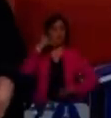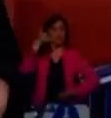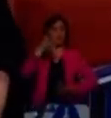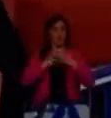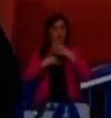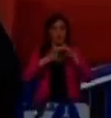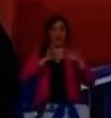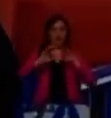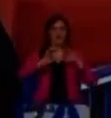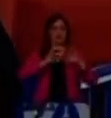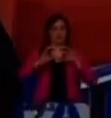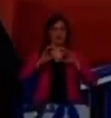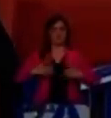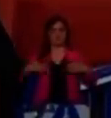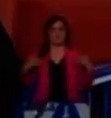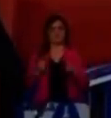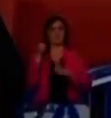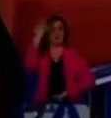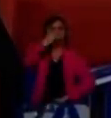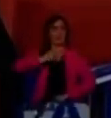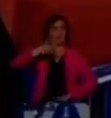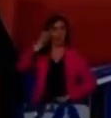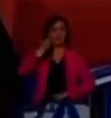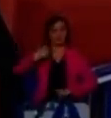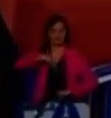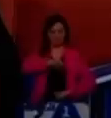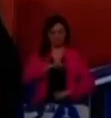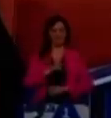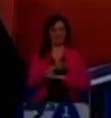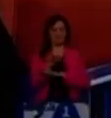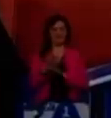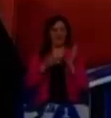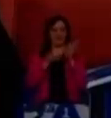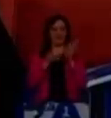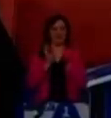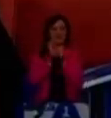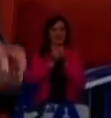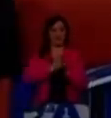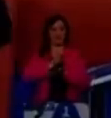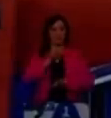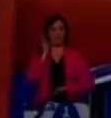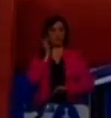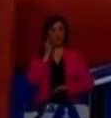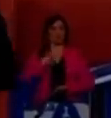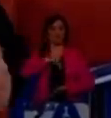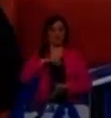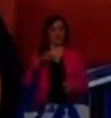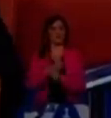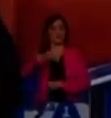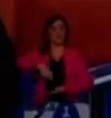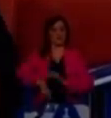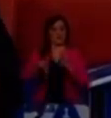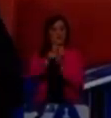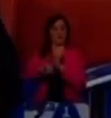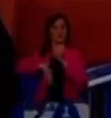el gusto de tener a esta mujer valiente y hermosa con nosotros para darnos un ejemplo de vida y de superación y de lo que tenemos que hacer